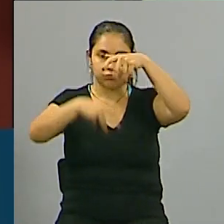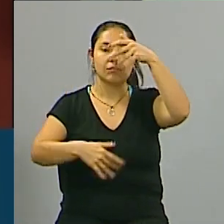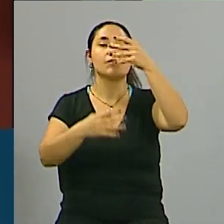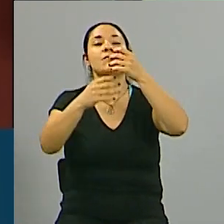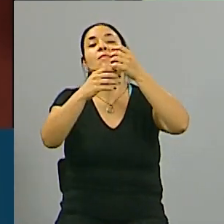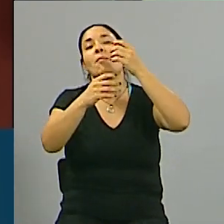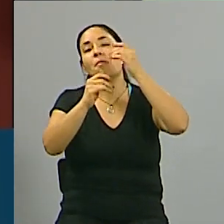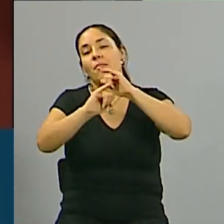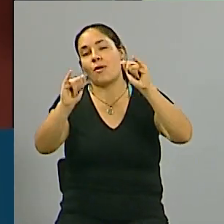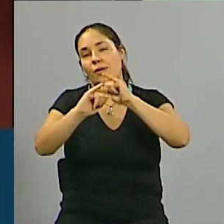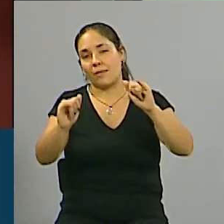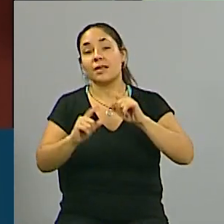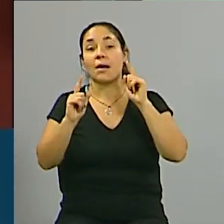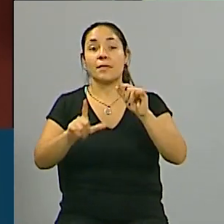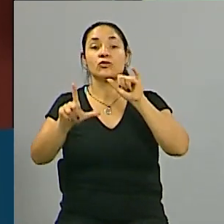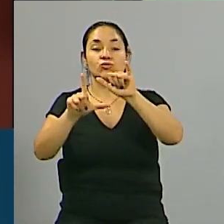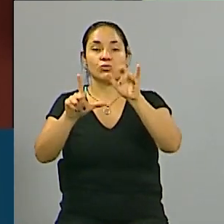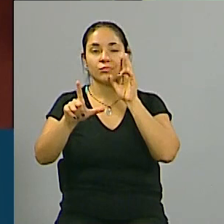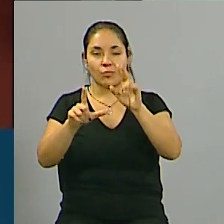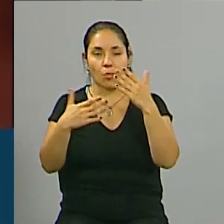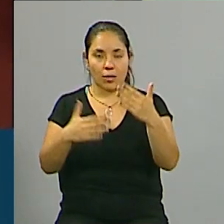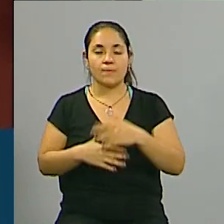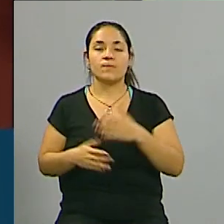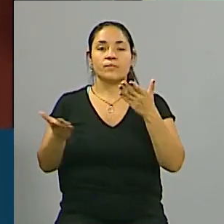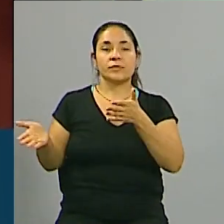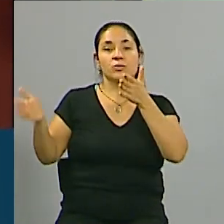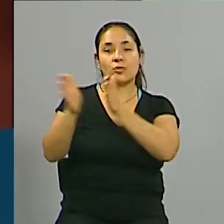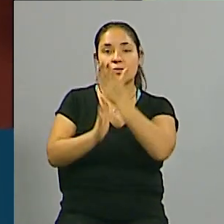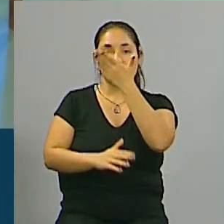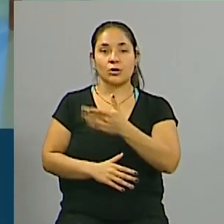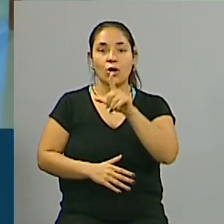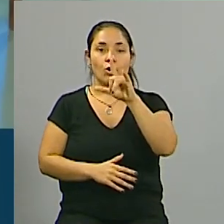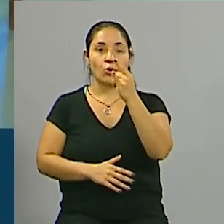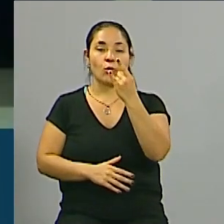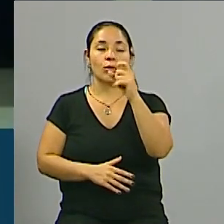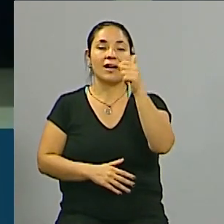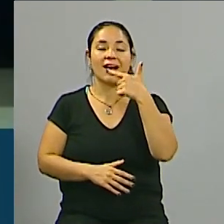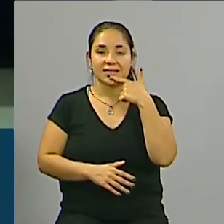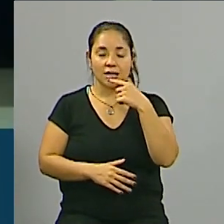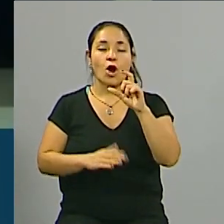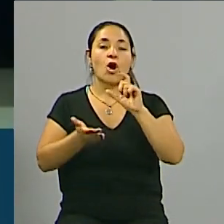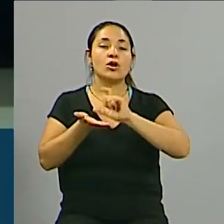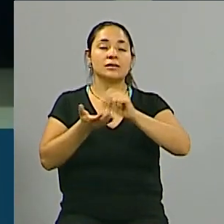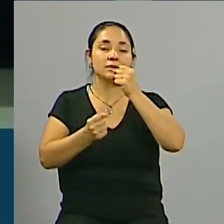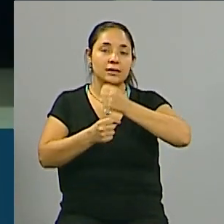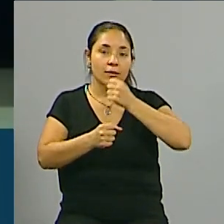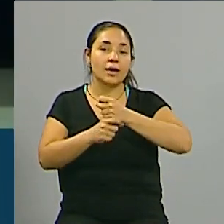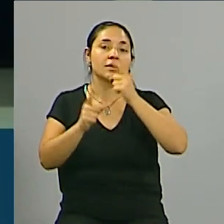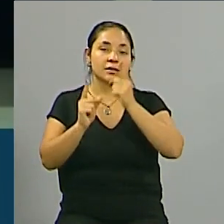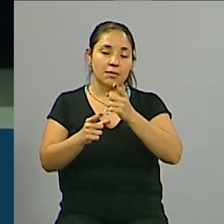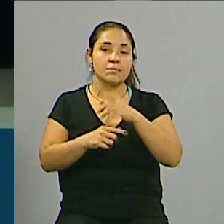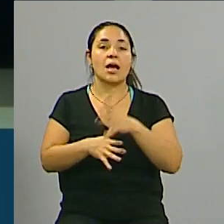hablando con Lucas Lupo, que es abogado, docente, ex concejal de Lavalle y además titular de la Jefatura de Derechos